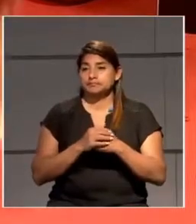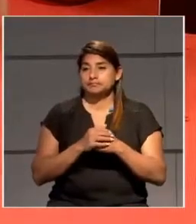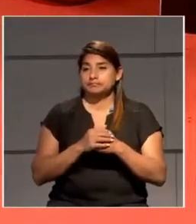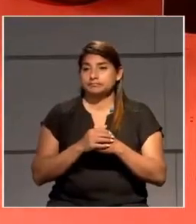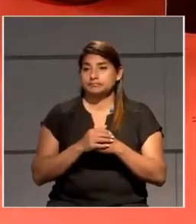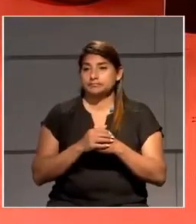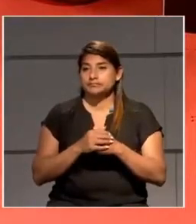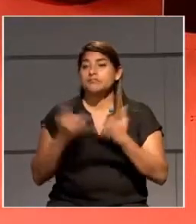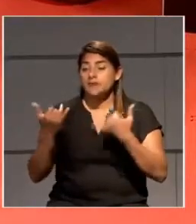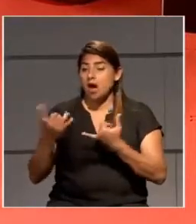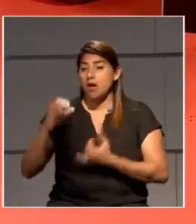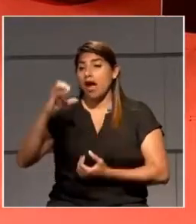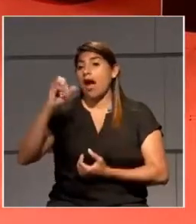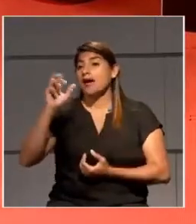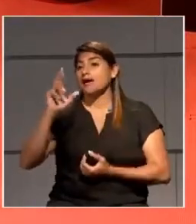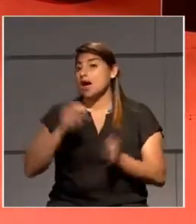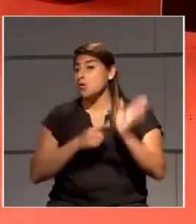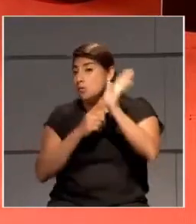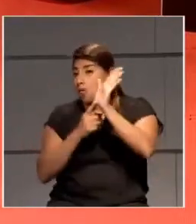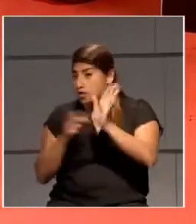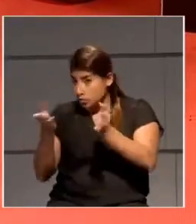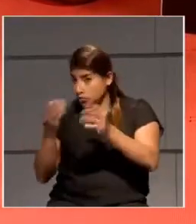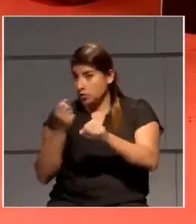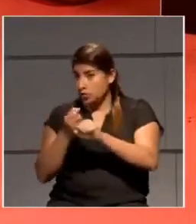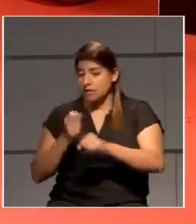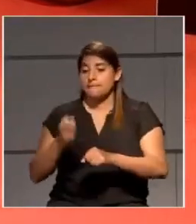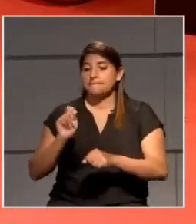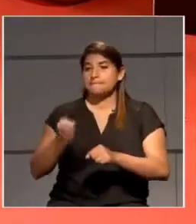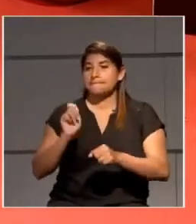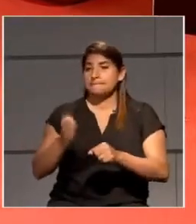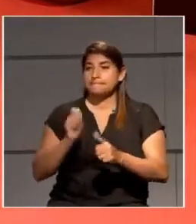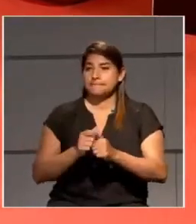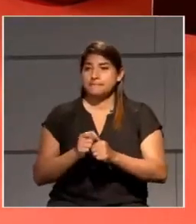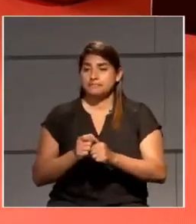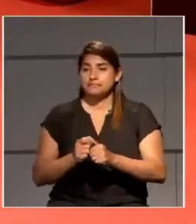Ahora las de Caro, por favor. Ok, vamos a ver.